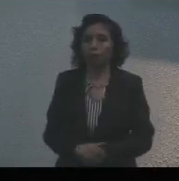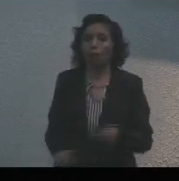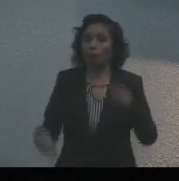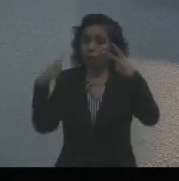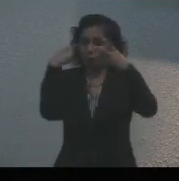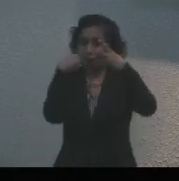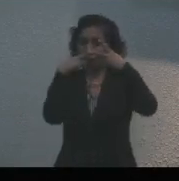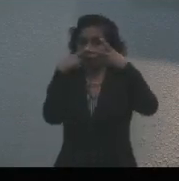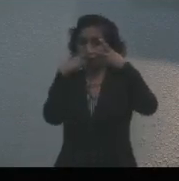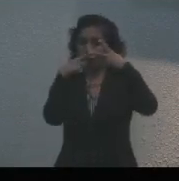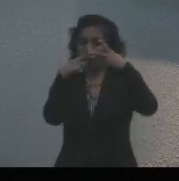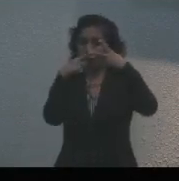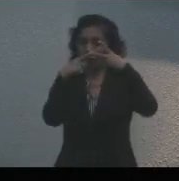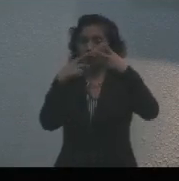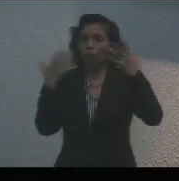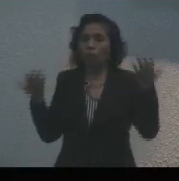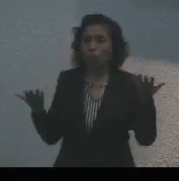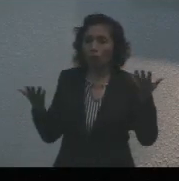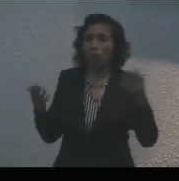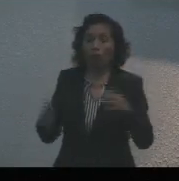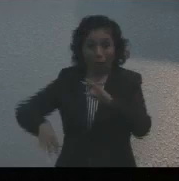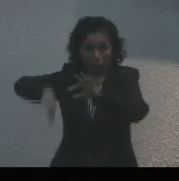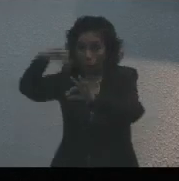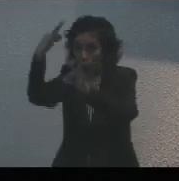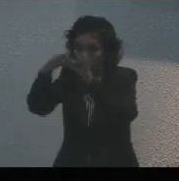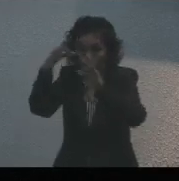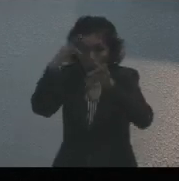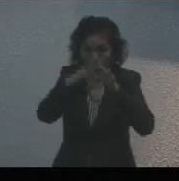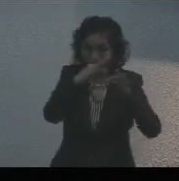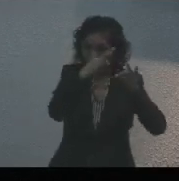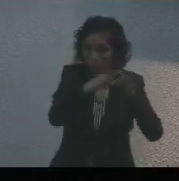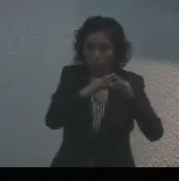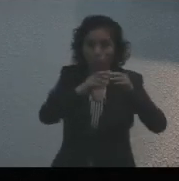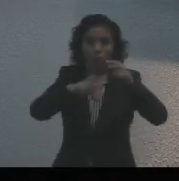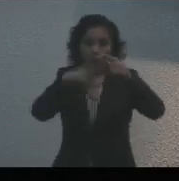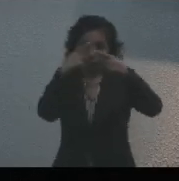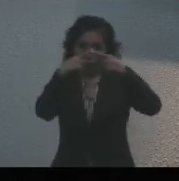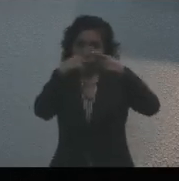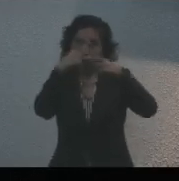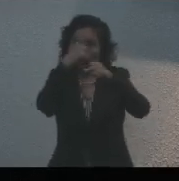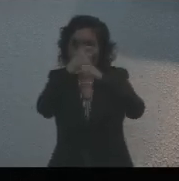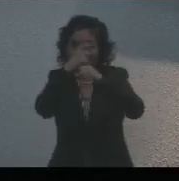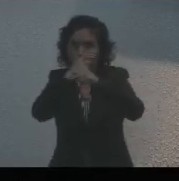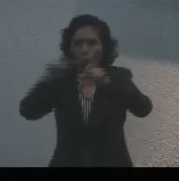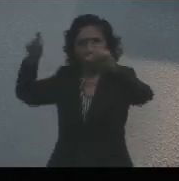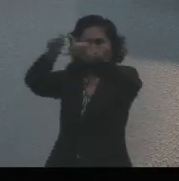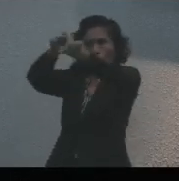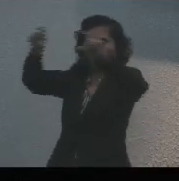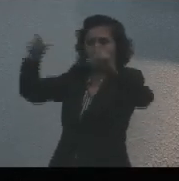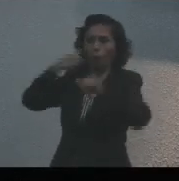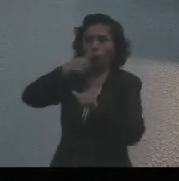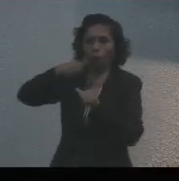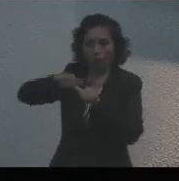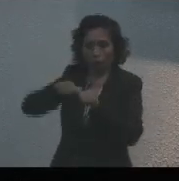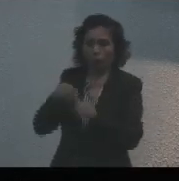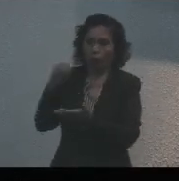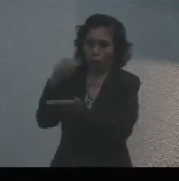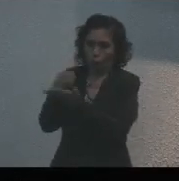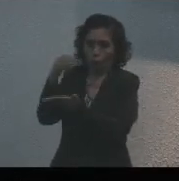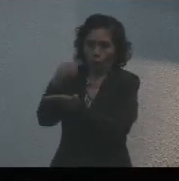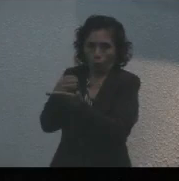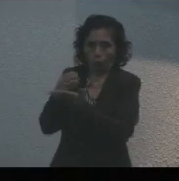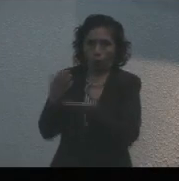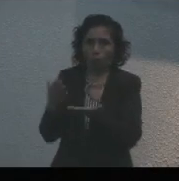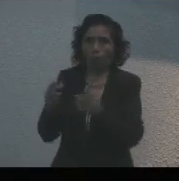segundo. Para efectos de dar cumplimiento al artículo primero del presente decreto, la inscripción con letras doradas en el muro de honor del recinto